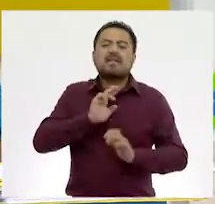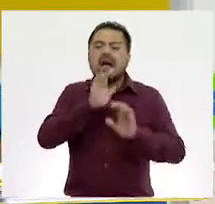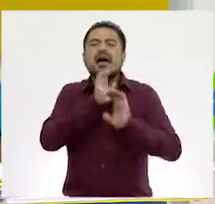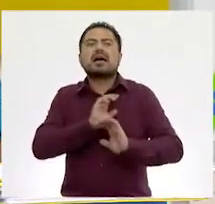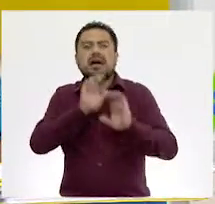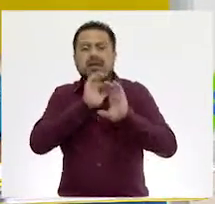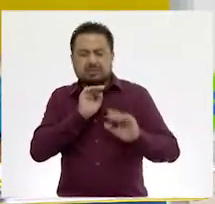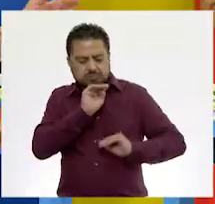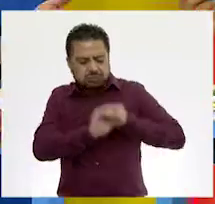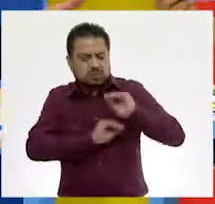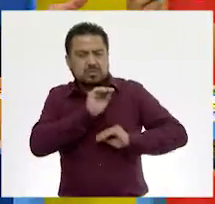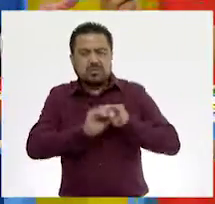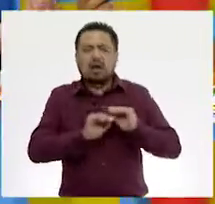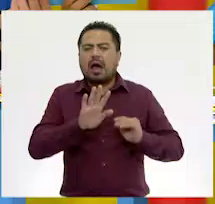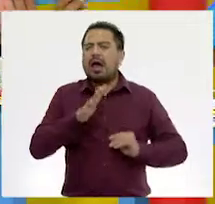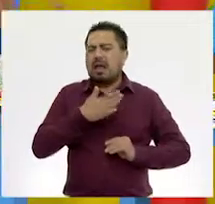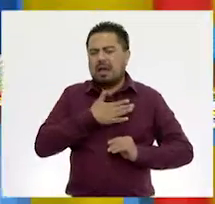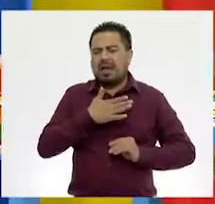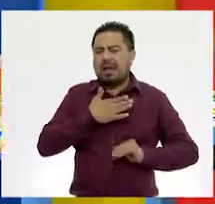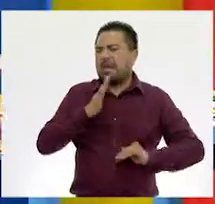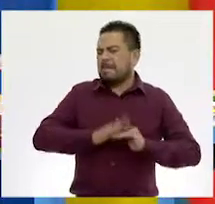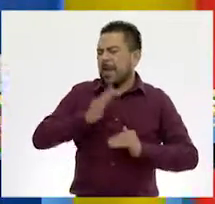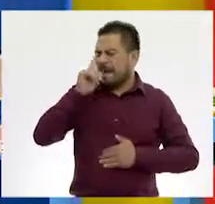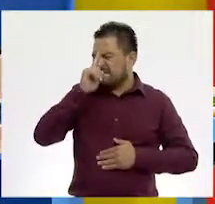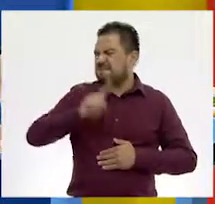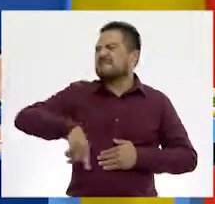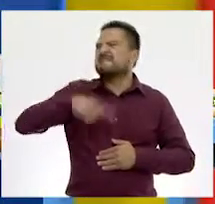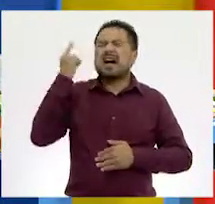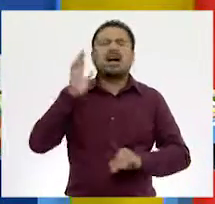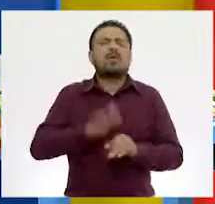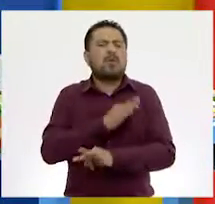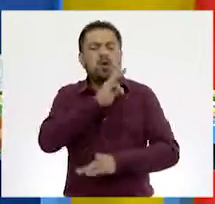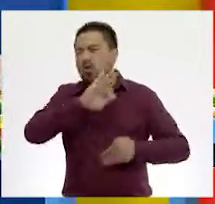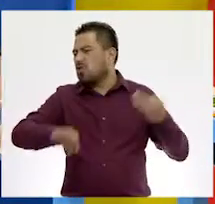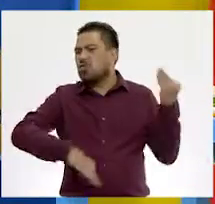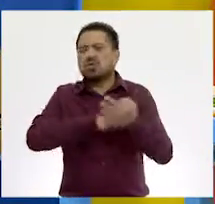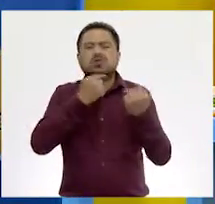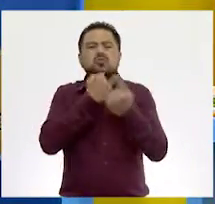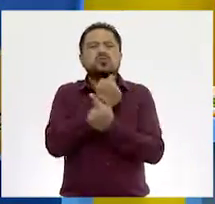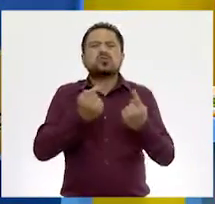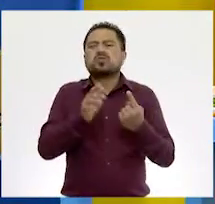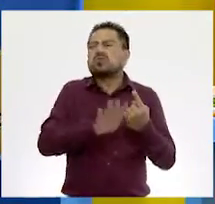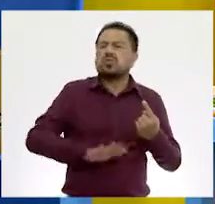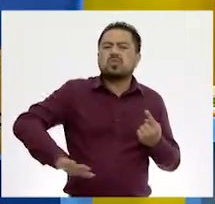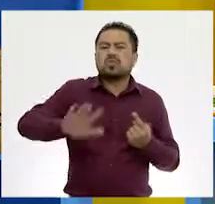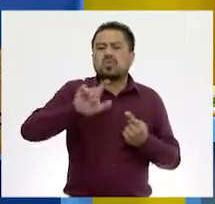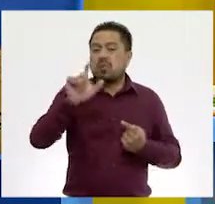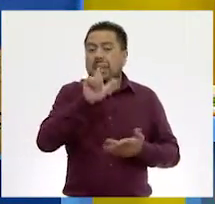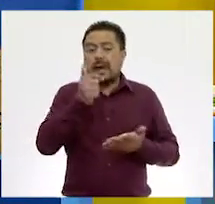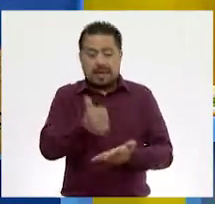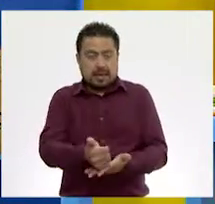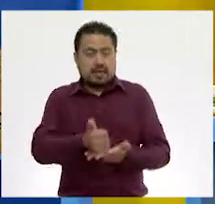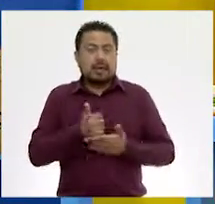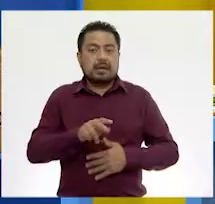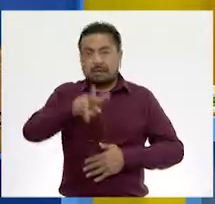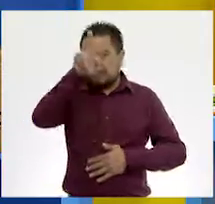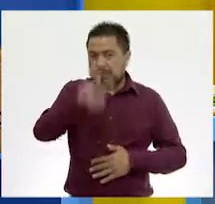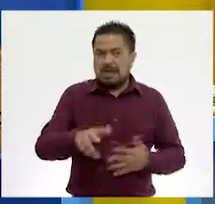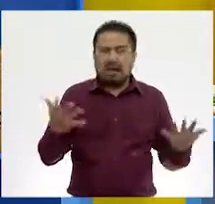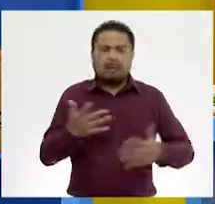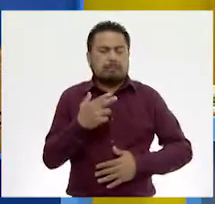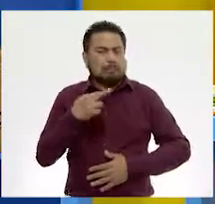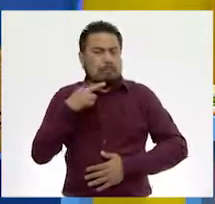canción, en la rima. Pues yo ya la tengo muy fácil porque todas las niñas y niños cuando me ayudan, la verdad es que lo